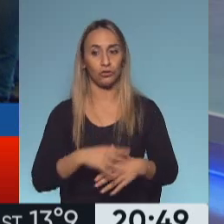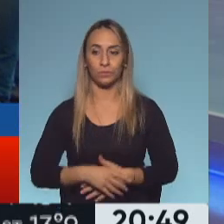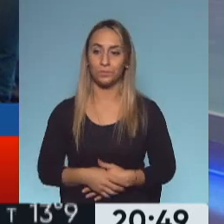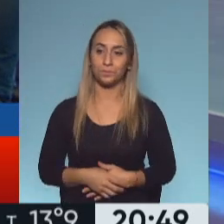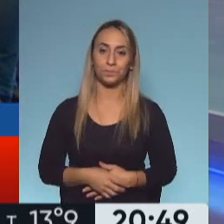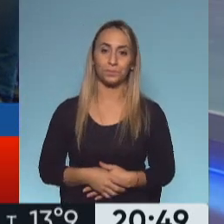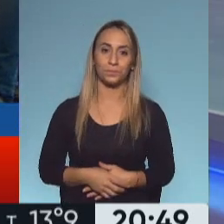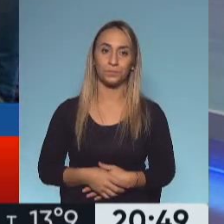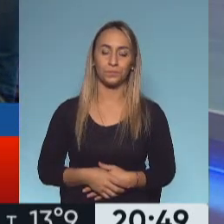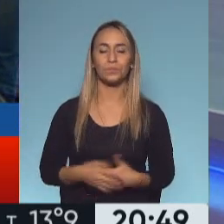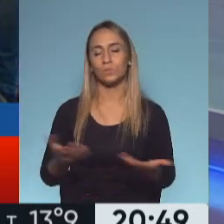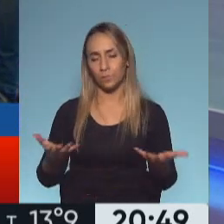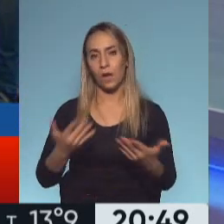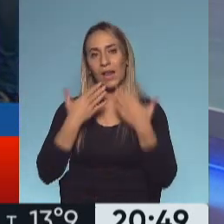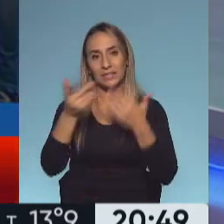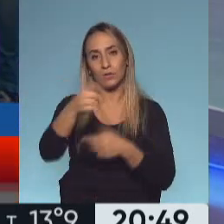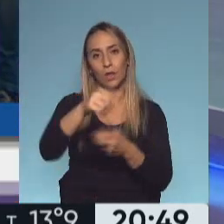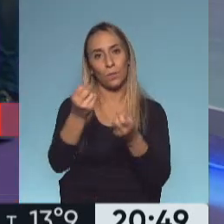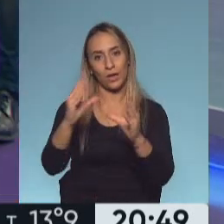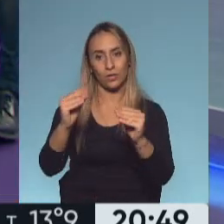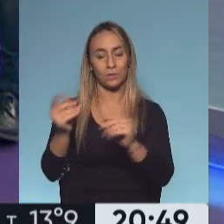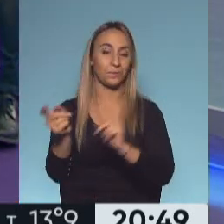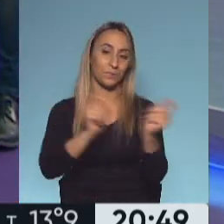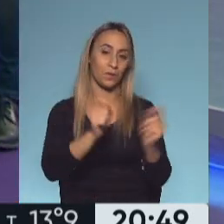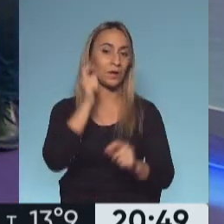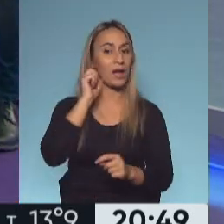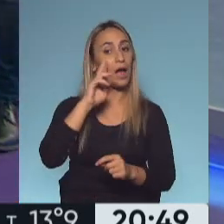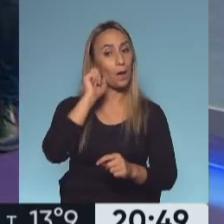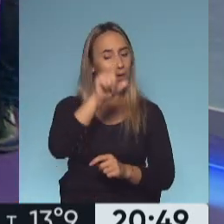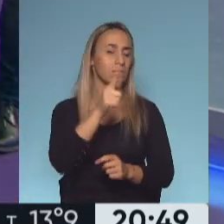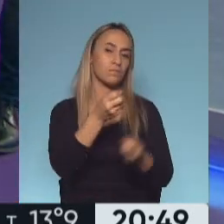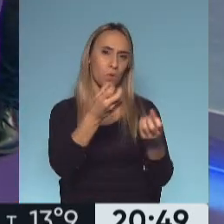No, por favor, gracias a ustedes. Buenas noches. Gabriel Gamarra, como siempre, buen trabajo allí. Seguimos de esta forma.